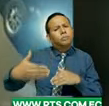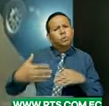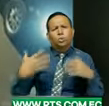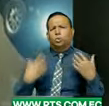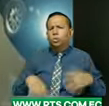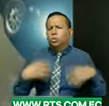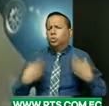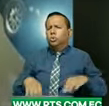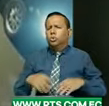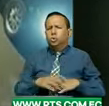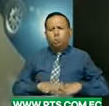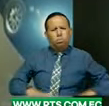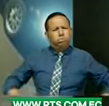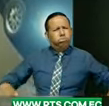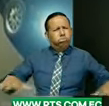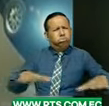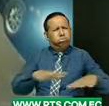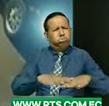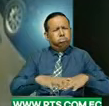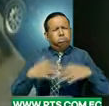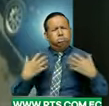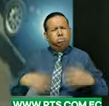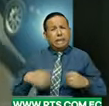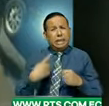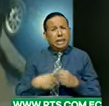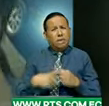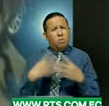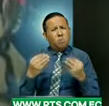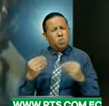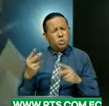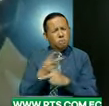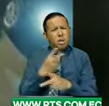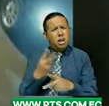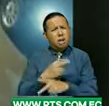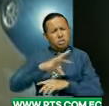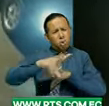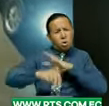sigue golpeando en diferentes puntos de la capital.